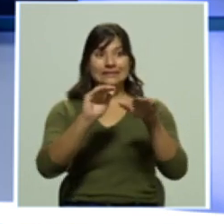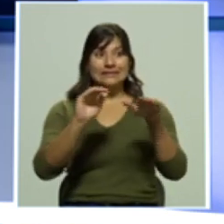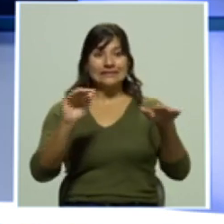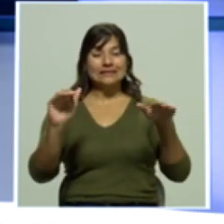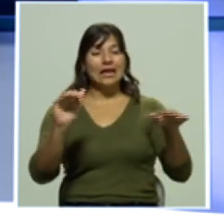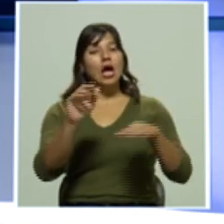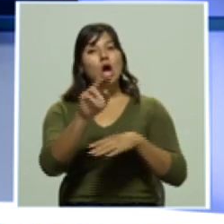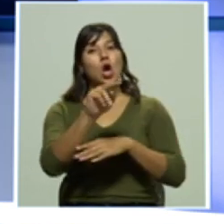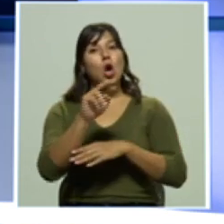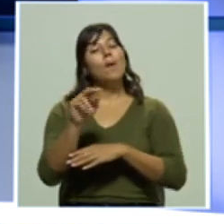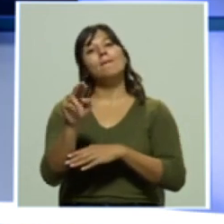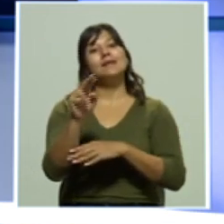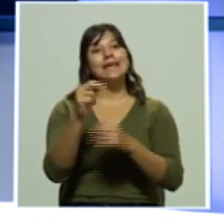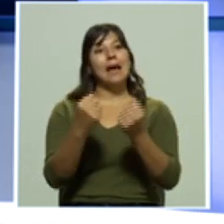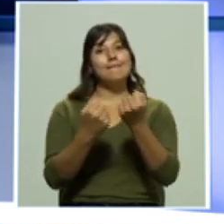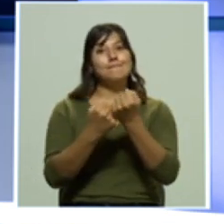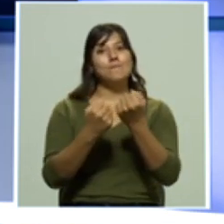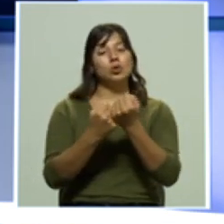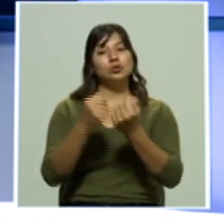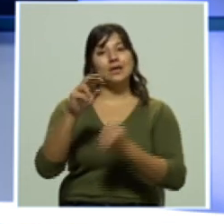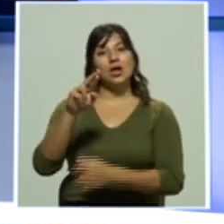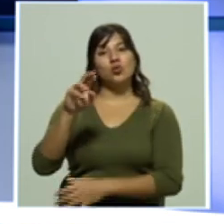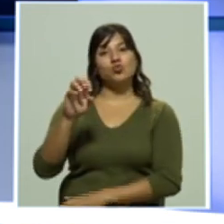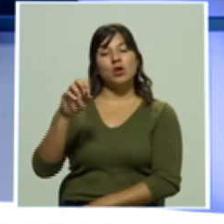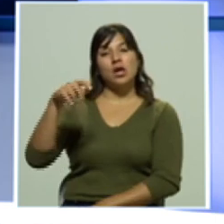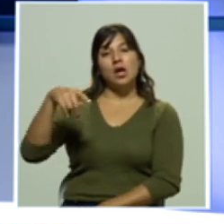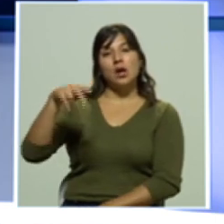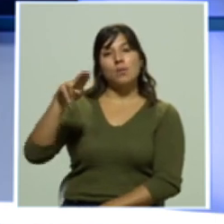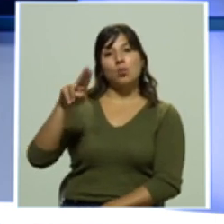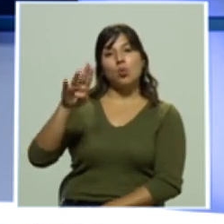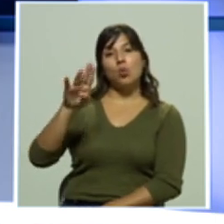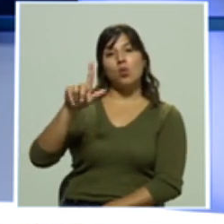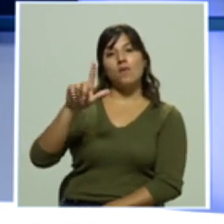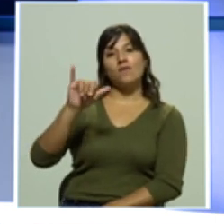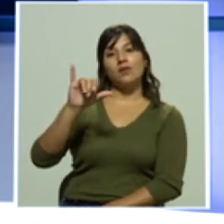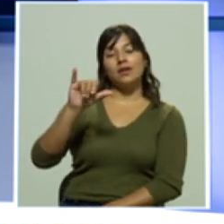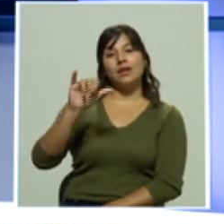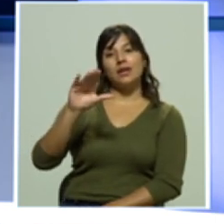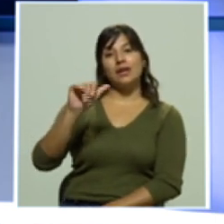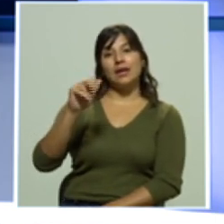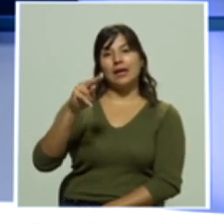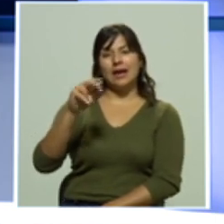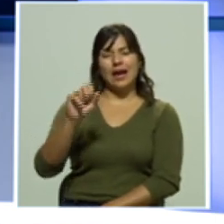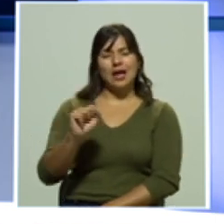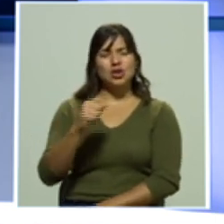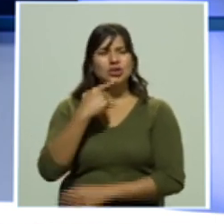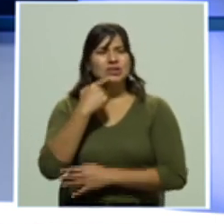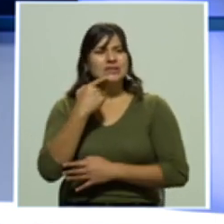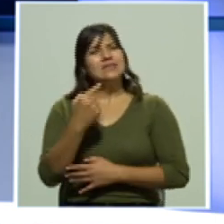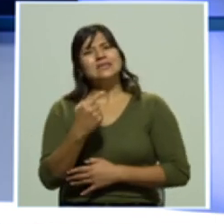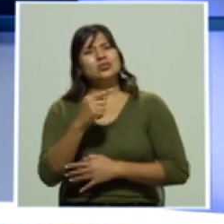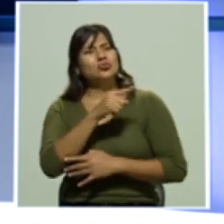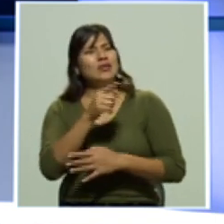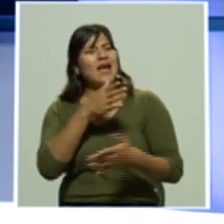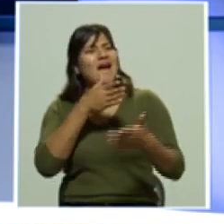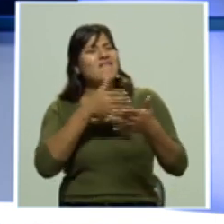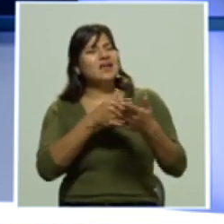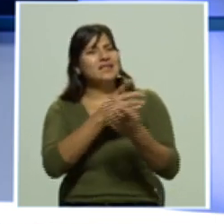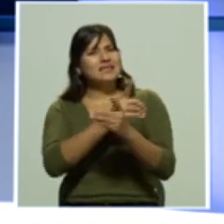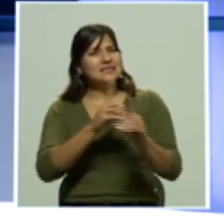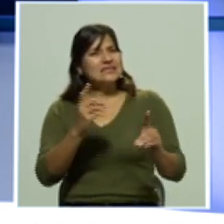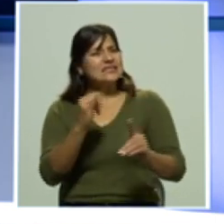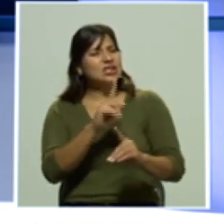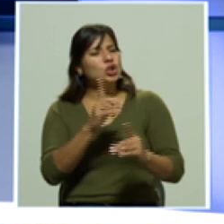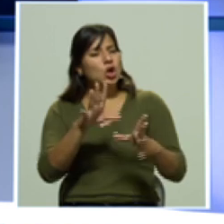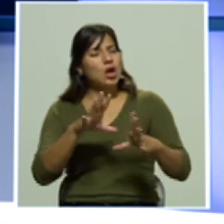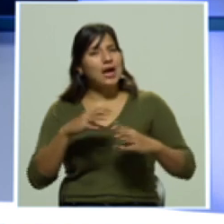que están envenenando la democracia al seguir negándose a reconocer la victoria de Joe